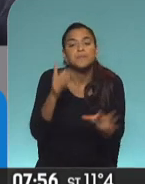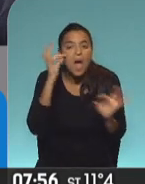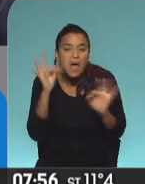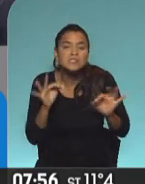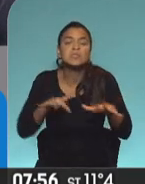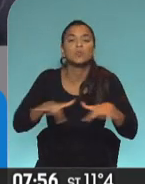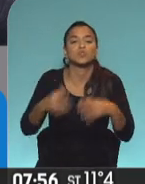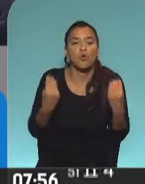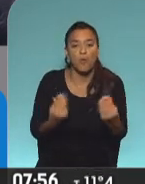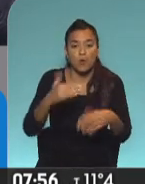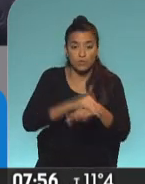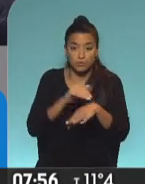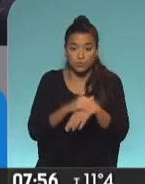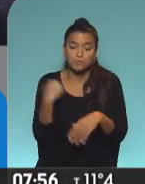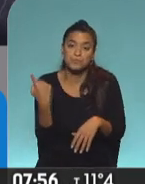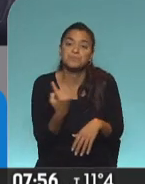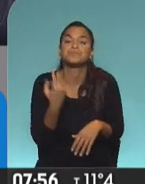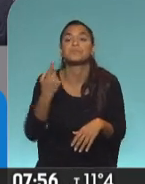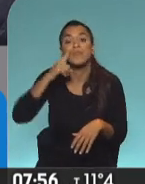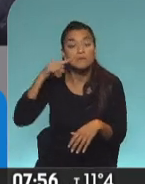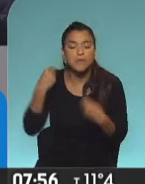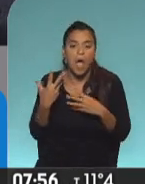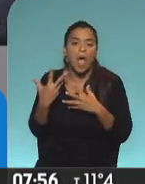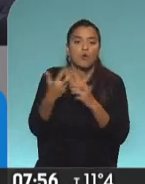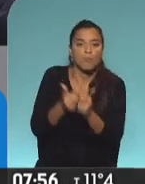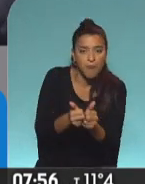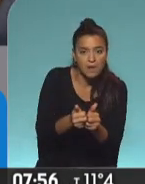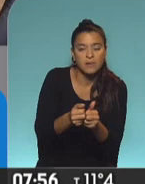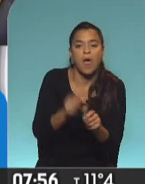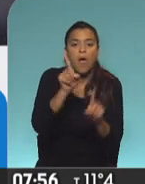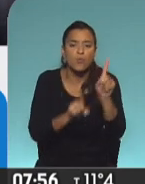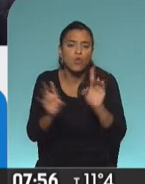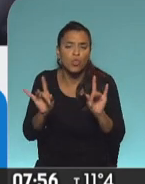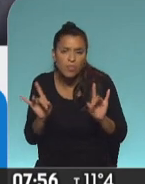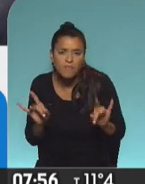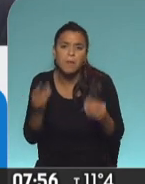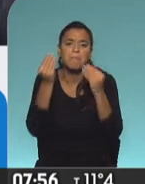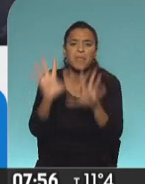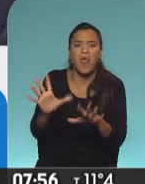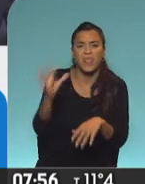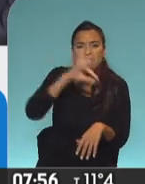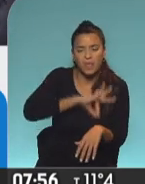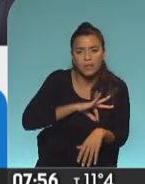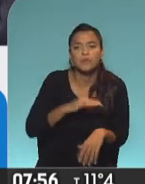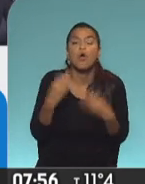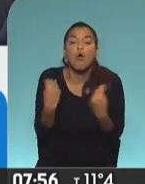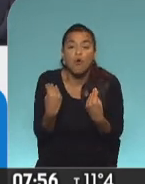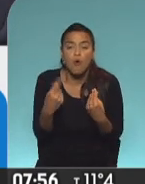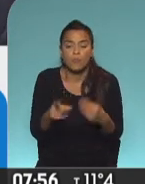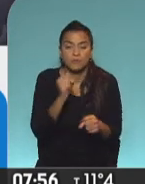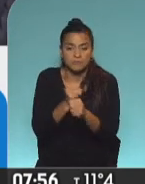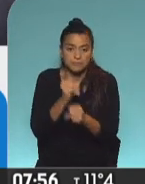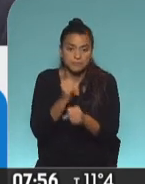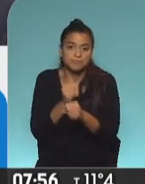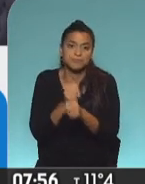la situación. El compromiso del presidente Alberto Fernández es acompañar a aquellos que tienen dificultades, que han perdido ingresos. Lo hace con los